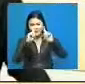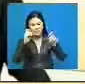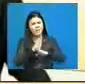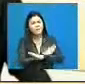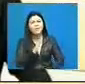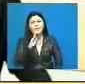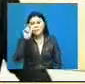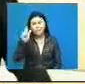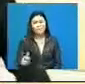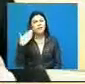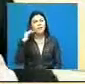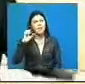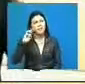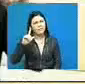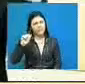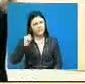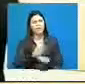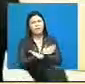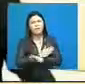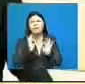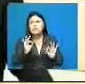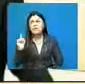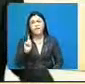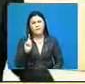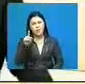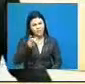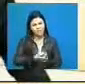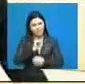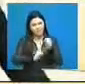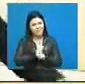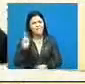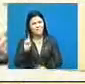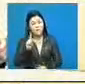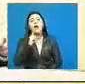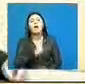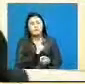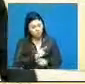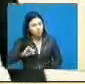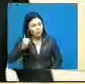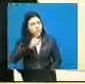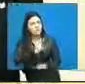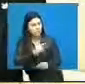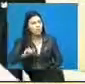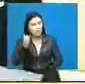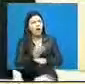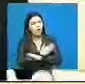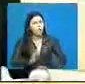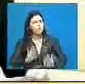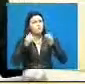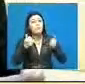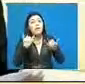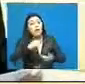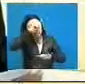a Camila Zuluaga, se la di en febrero de ese año, porque efectivamente, y aquí afortunadamente tengo